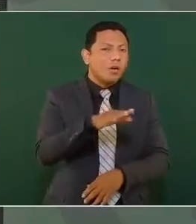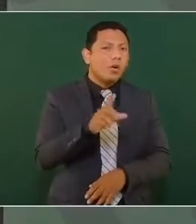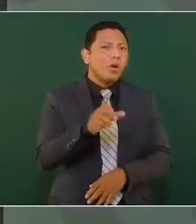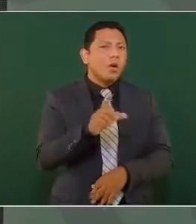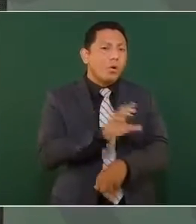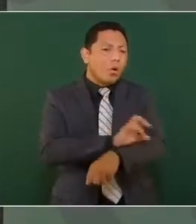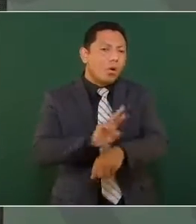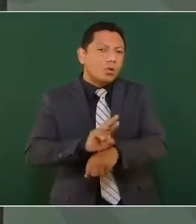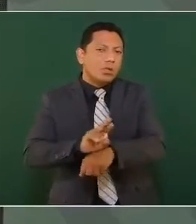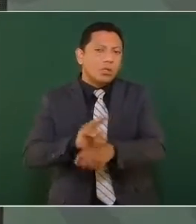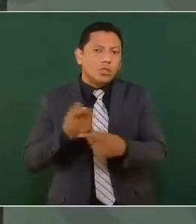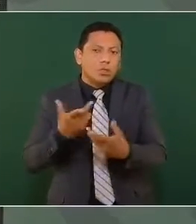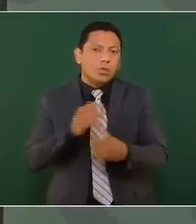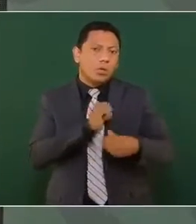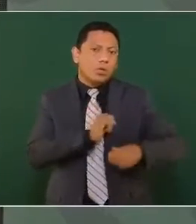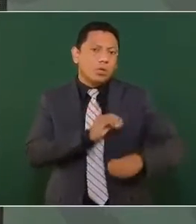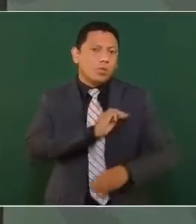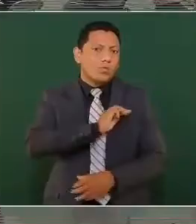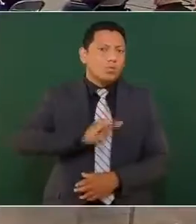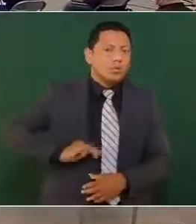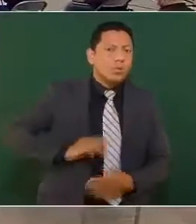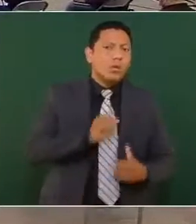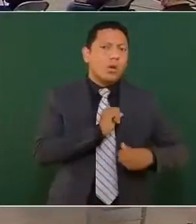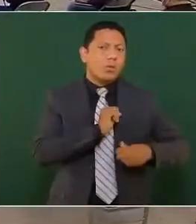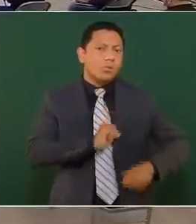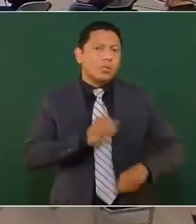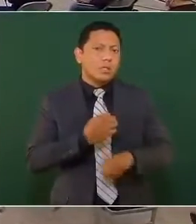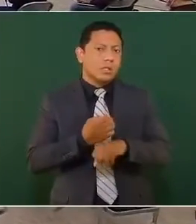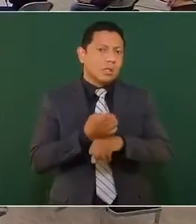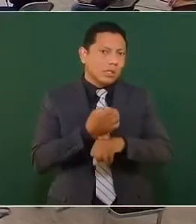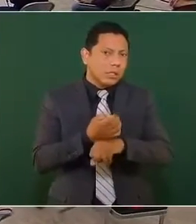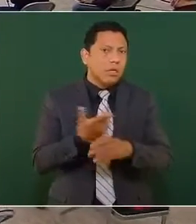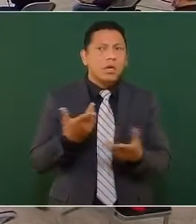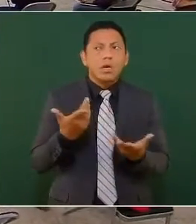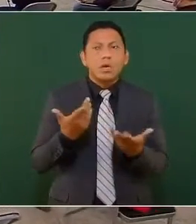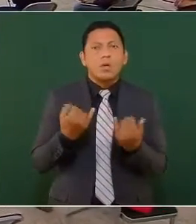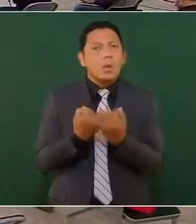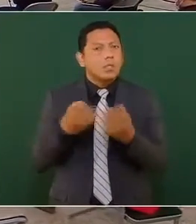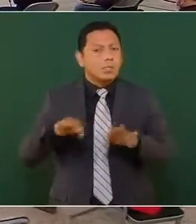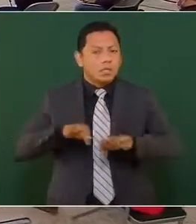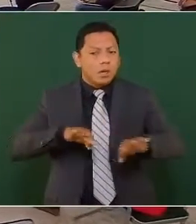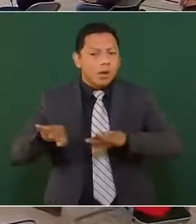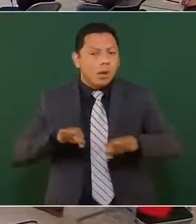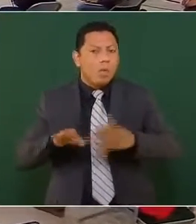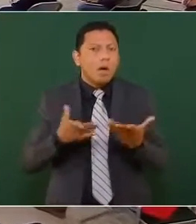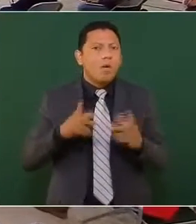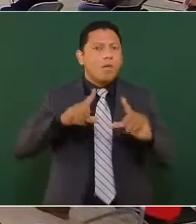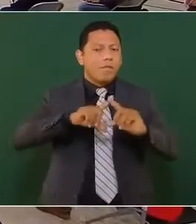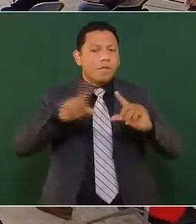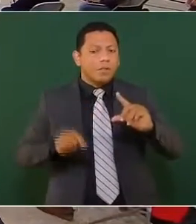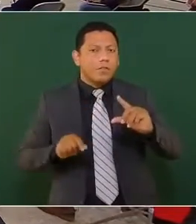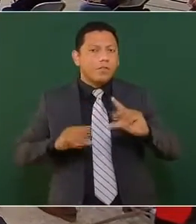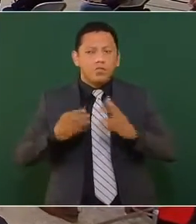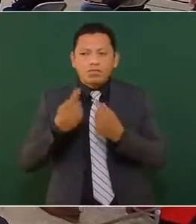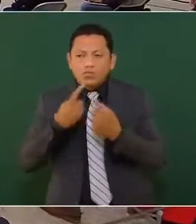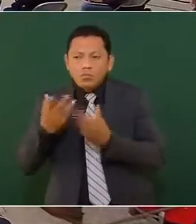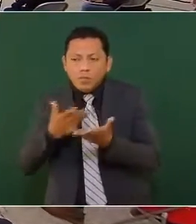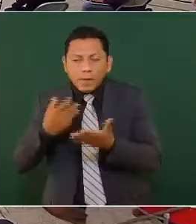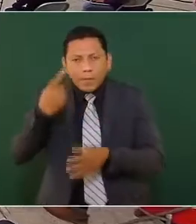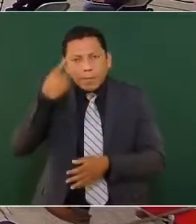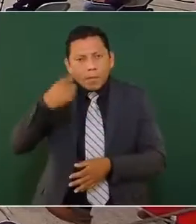coordinación con las autoridades municipales, con las autoridades estatales y el trabajo de las fuerzas federales